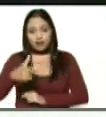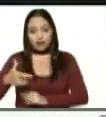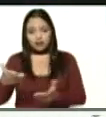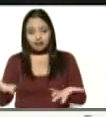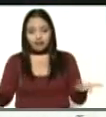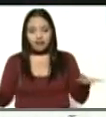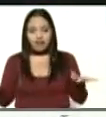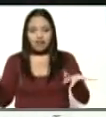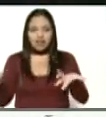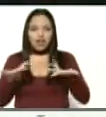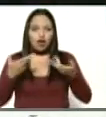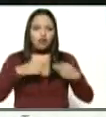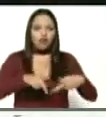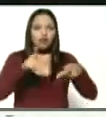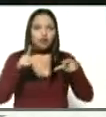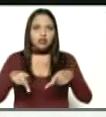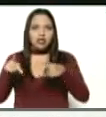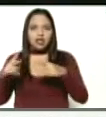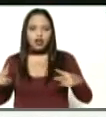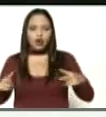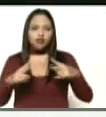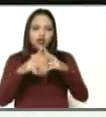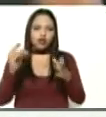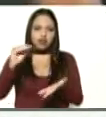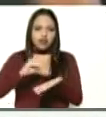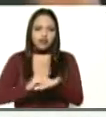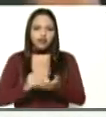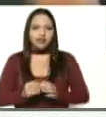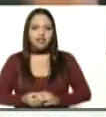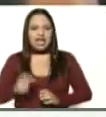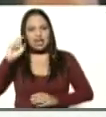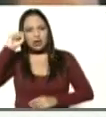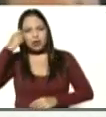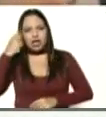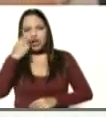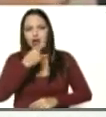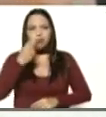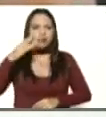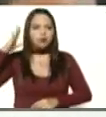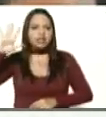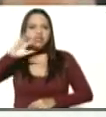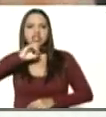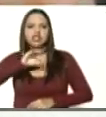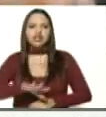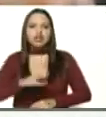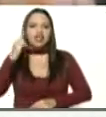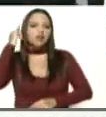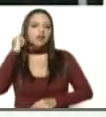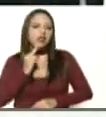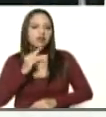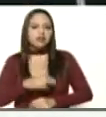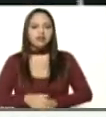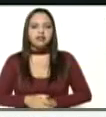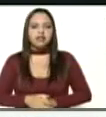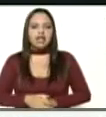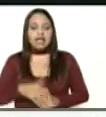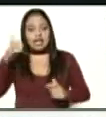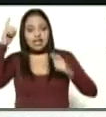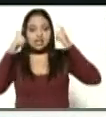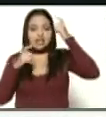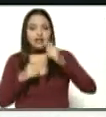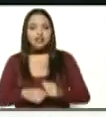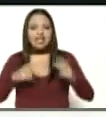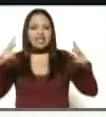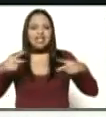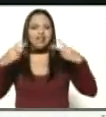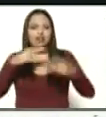darnos la oportunidad de encontrarnos nuevamente, a recrear y a comprometernos con la historia de Bolívar y de Chávez. ¡Que viva